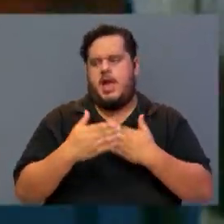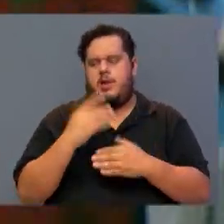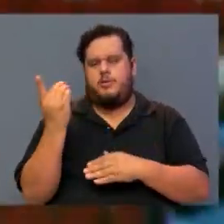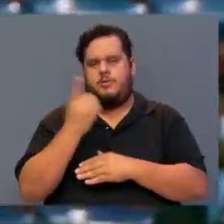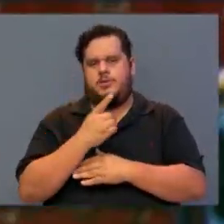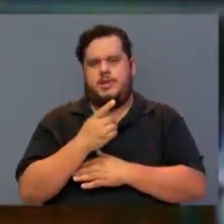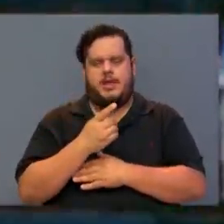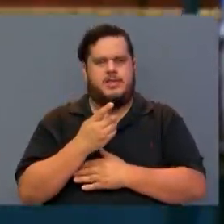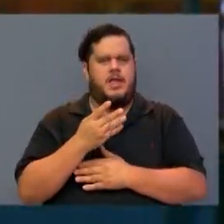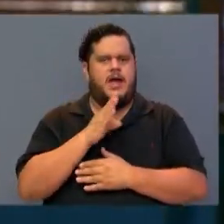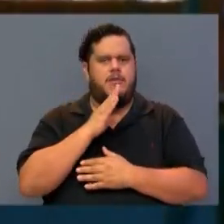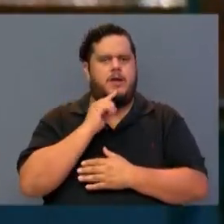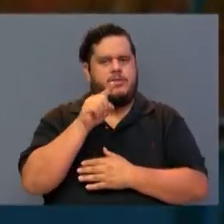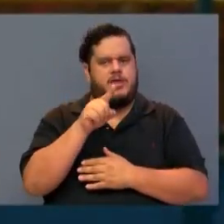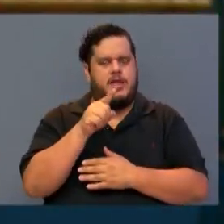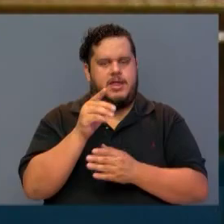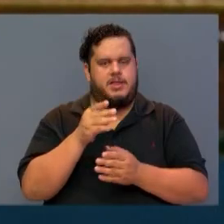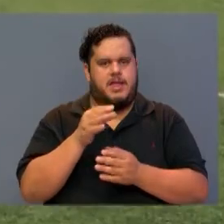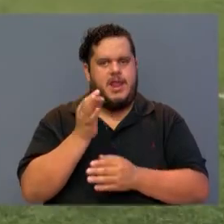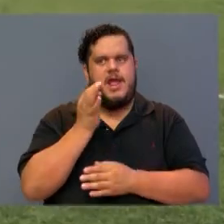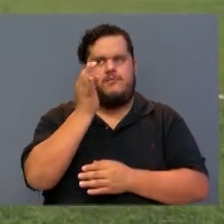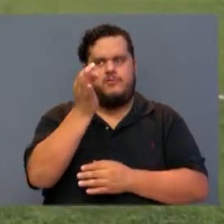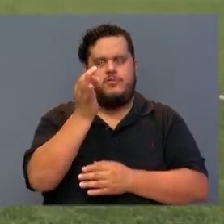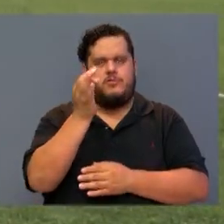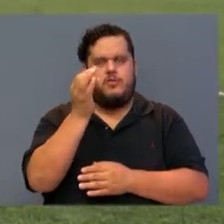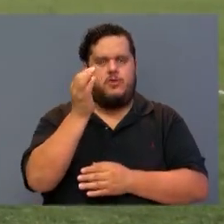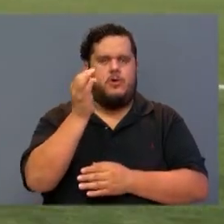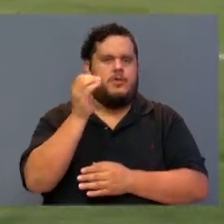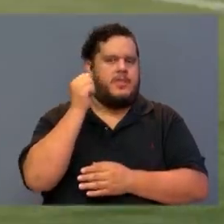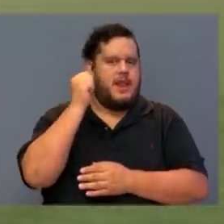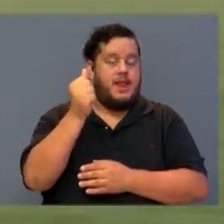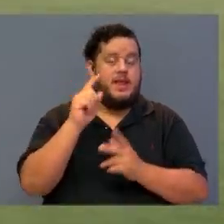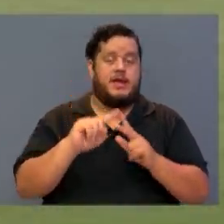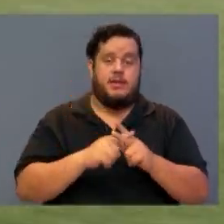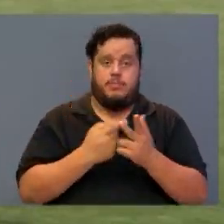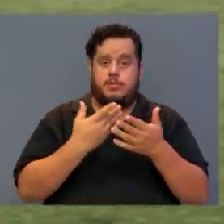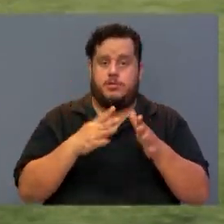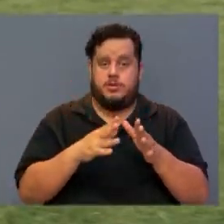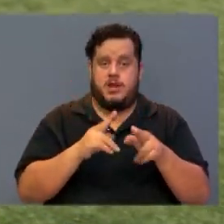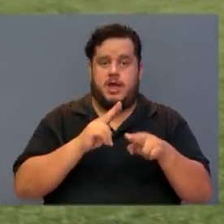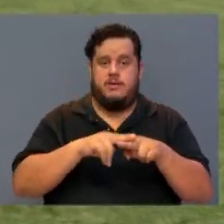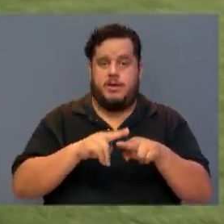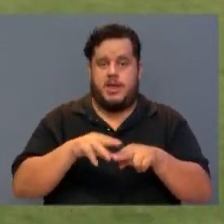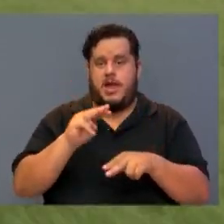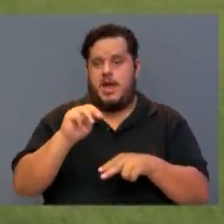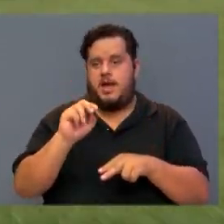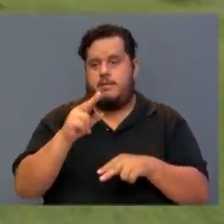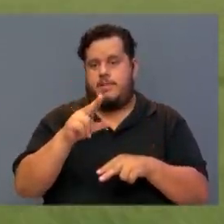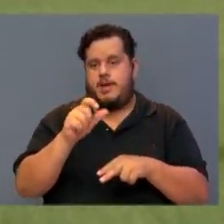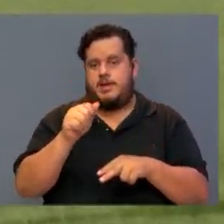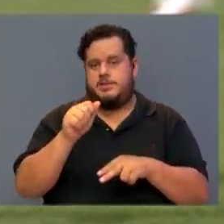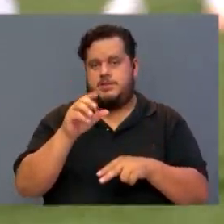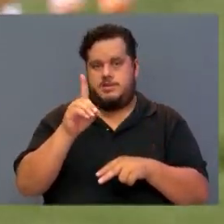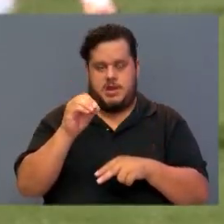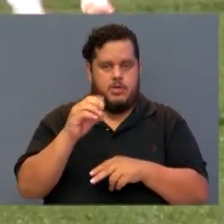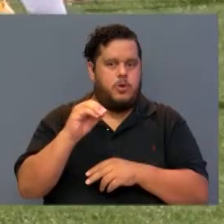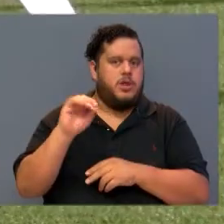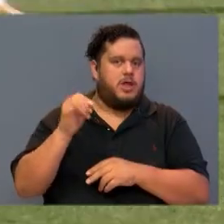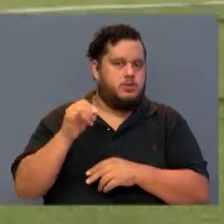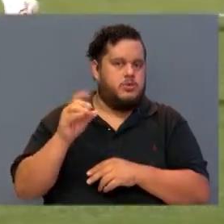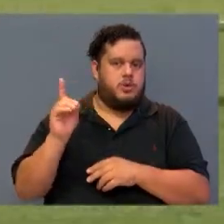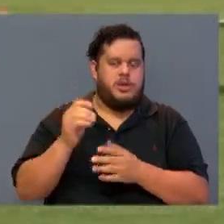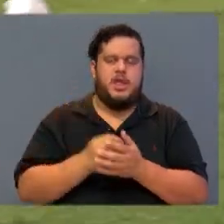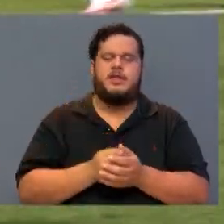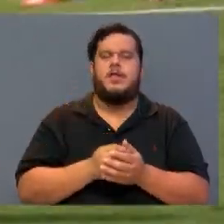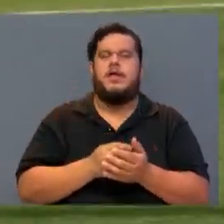una nota de que este era el futuro de la Liga Deportiva Alajuelense, que empezó ya a banquear a Machado y a Junior Díaz, que incluso se hablaba de si